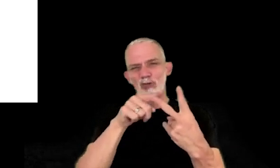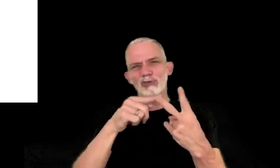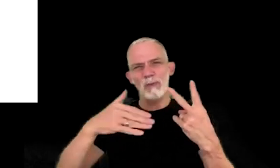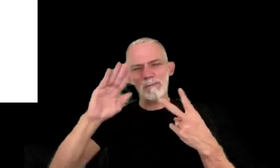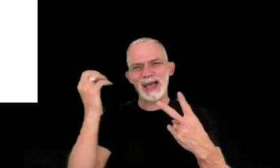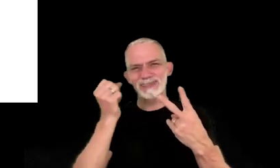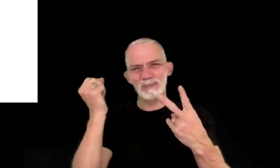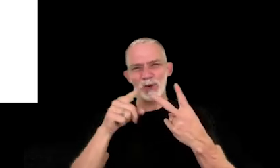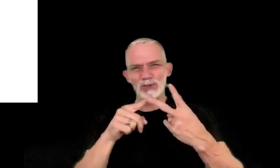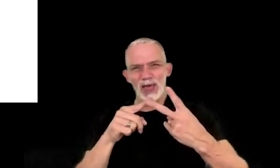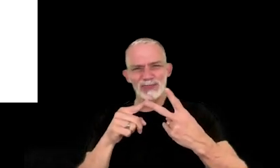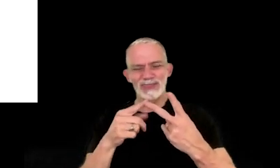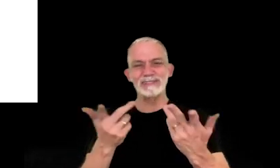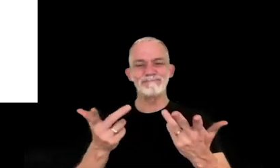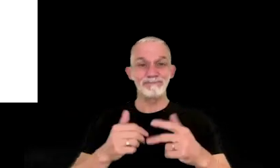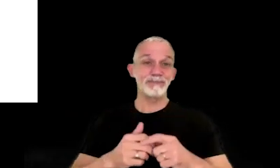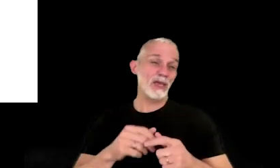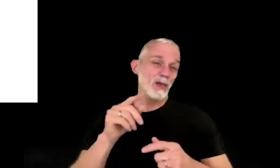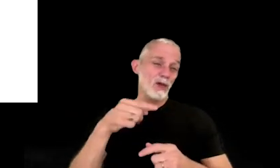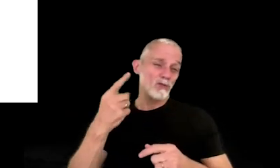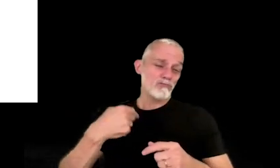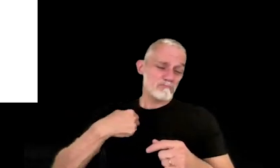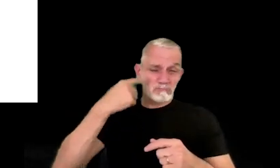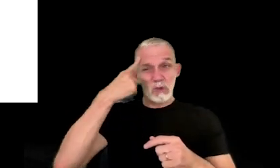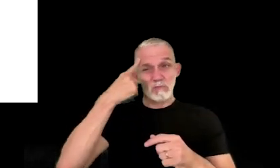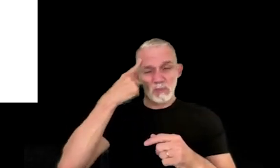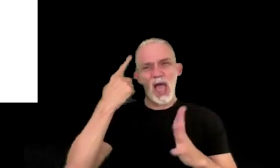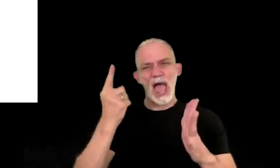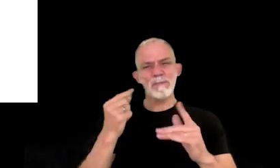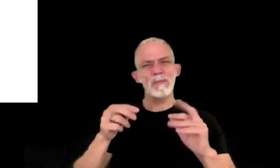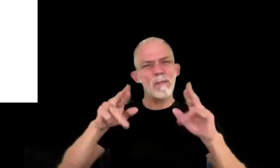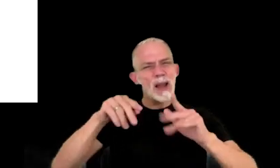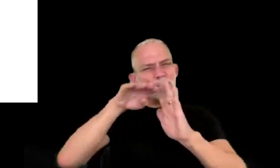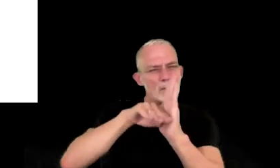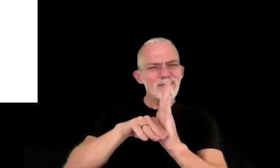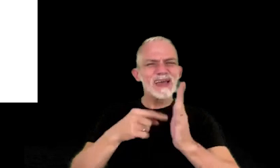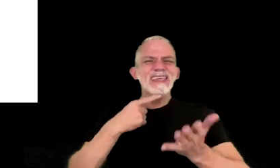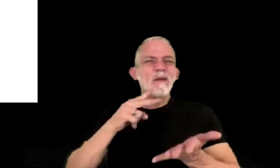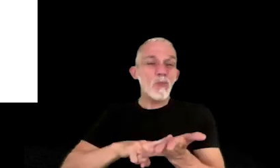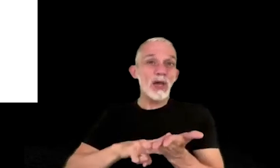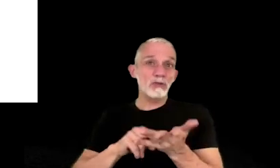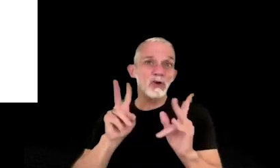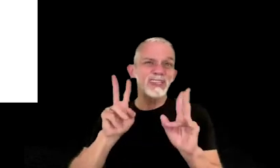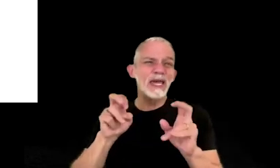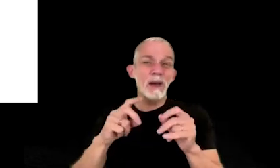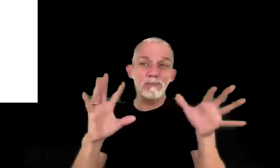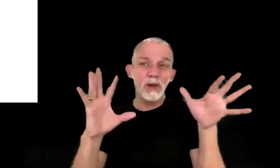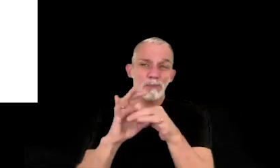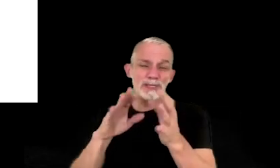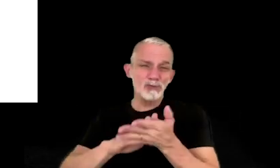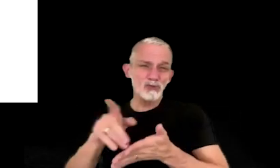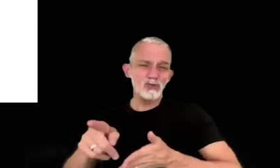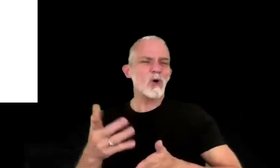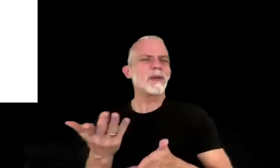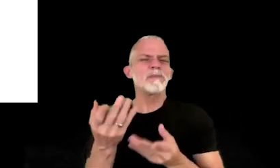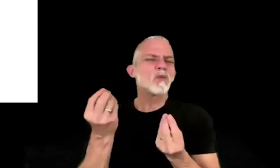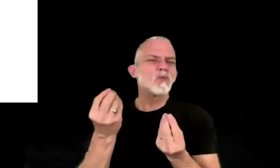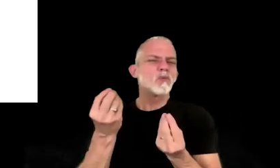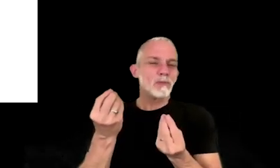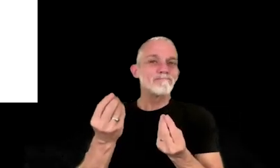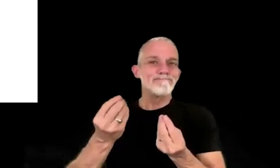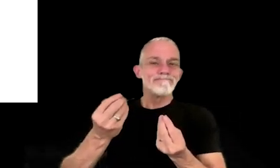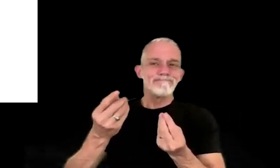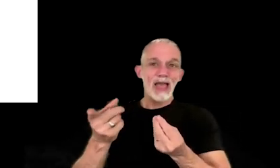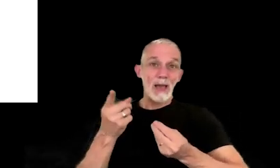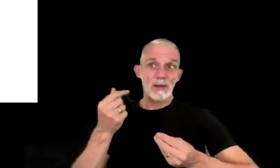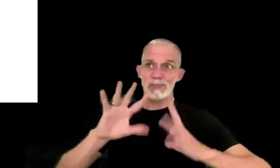estos problemas globales. Y nosotros decimos, bueno, hay que hacer una política fiscal, plantear una política fiscal con este tema, que hay que analizar. Bueno, con el tema